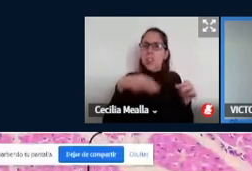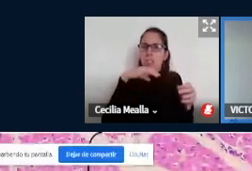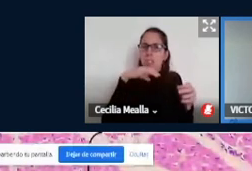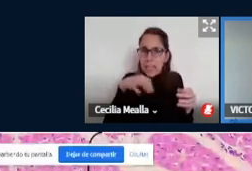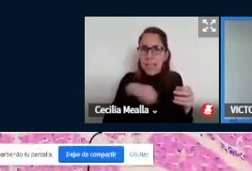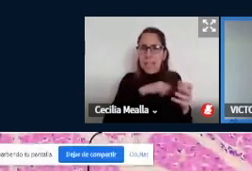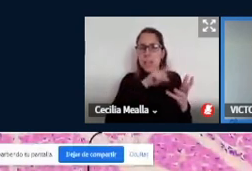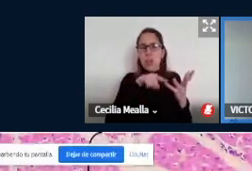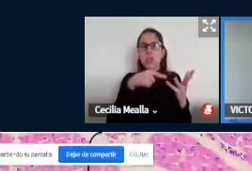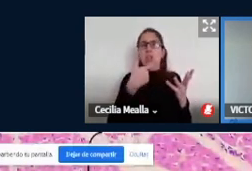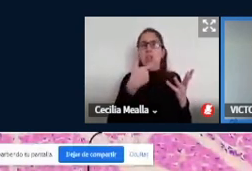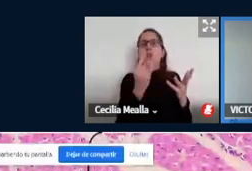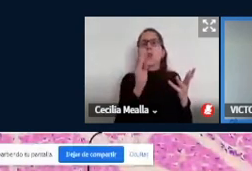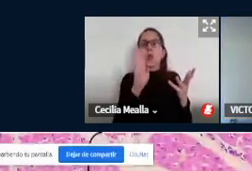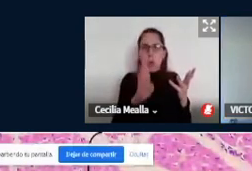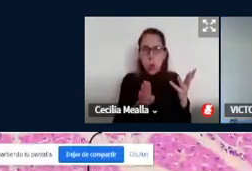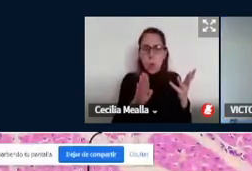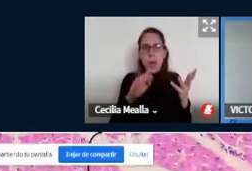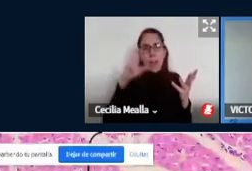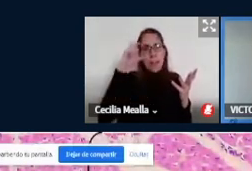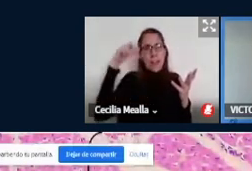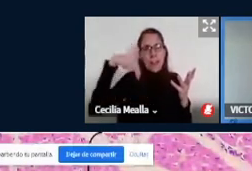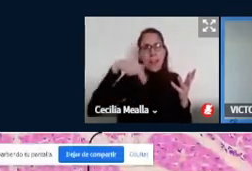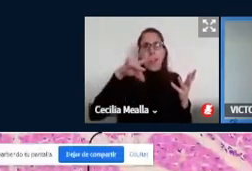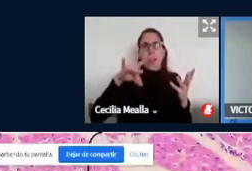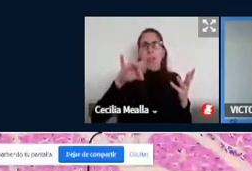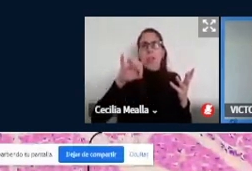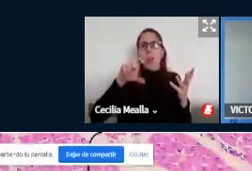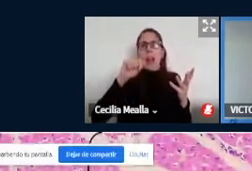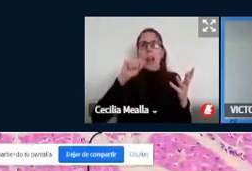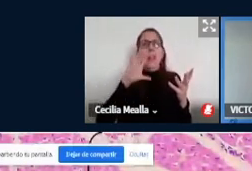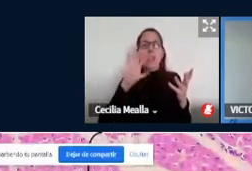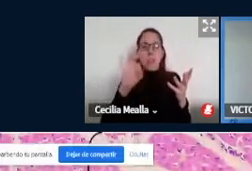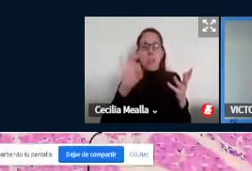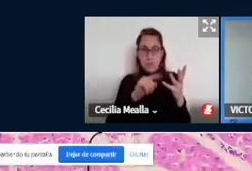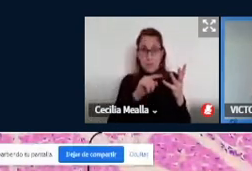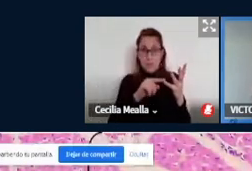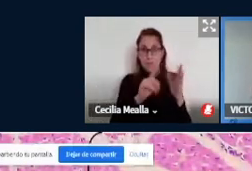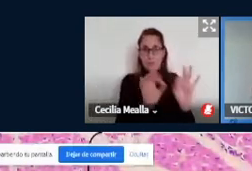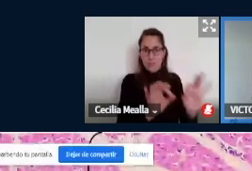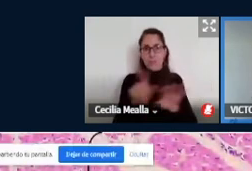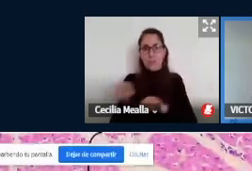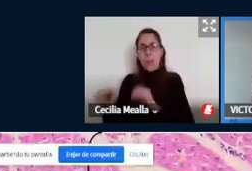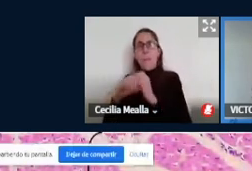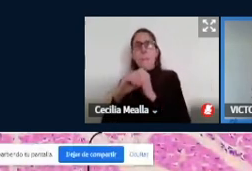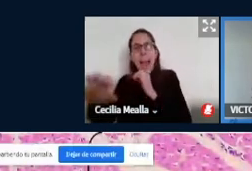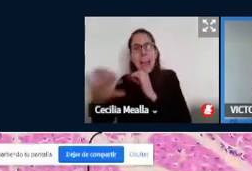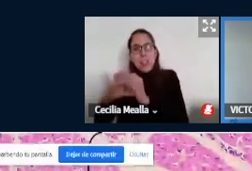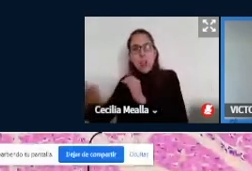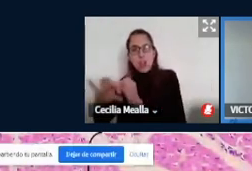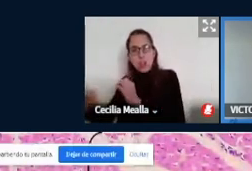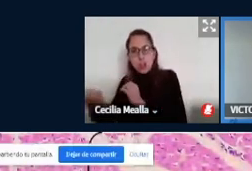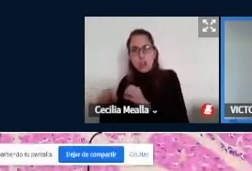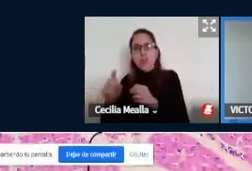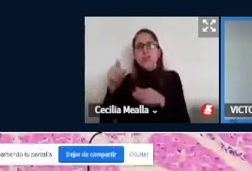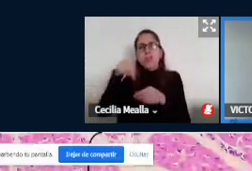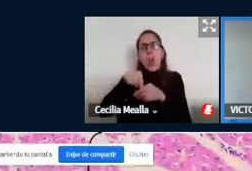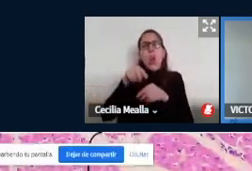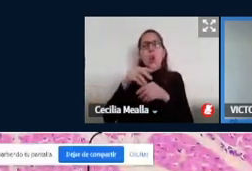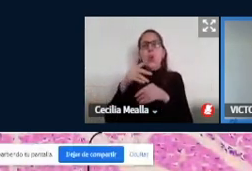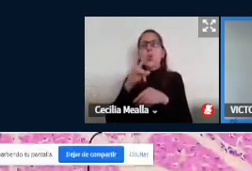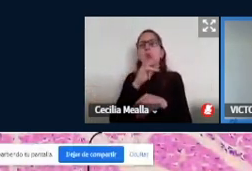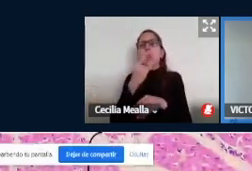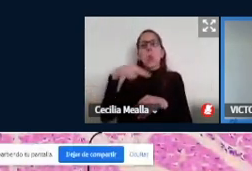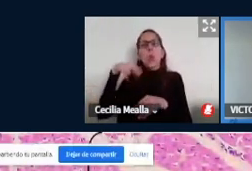ahí se me fue, el subendocardio. En los vasos sanguíneos, la túnica íntima va a estar formada